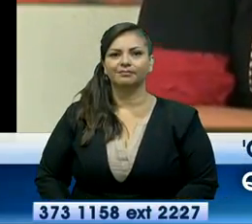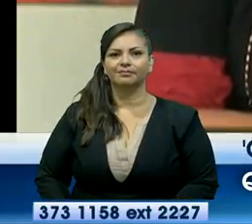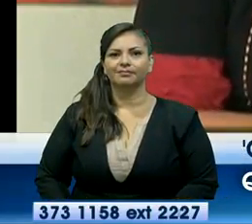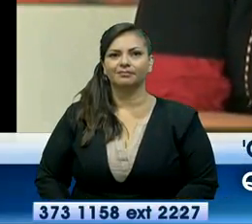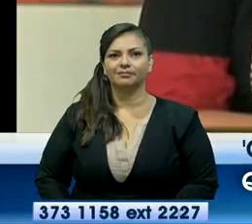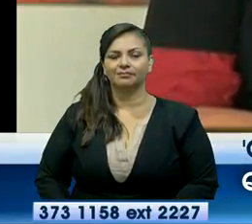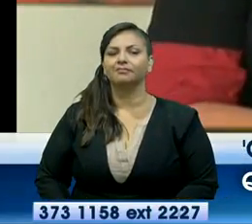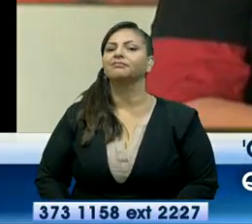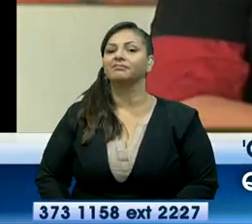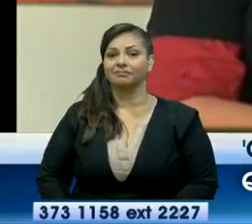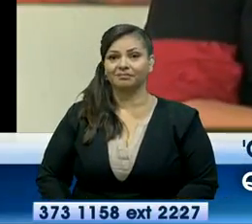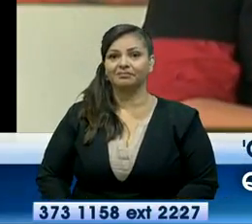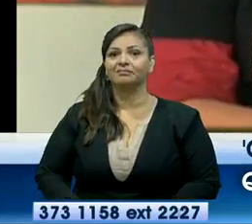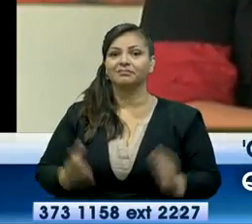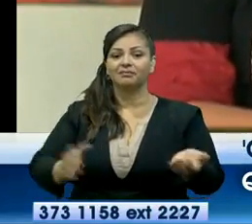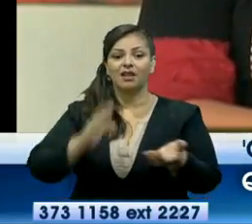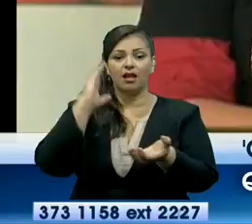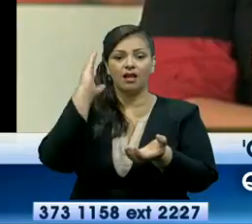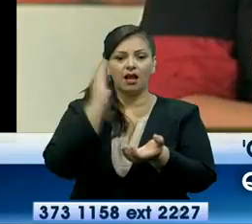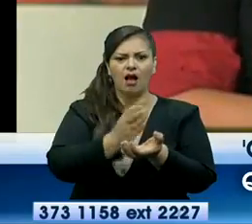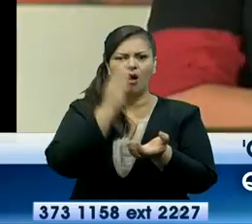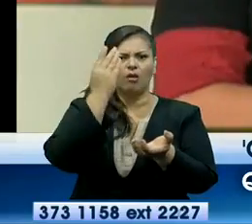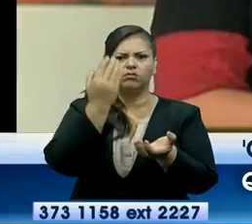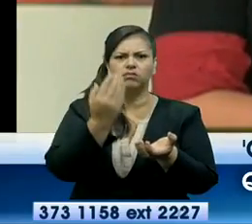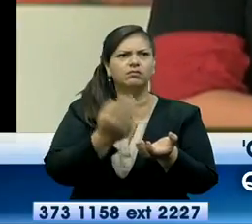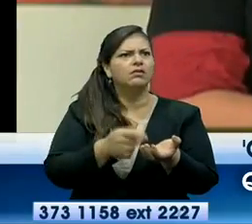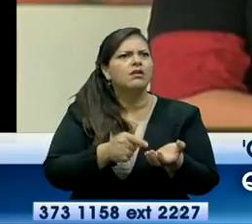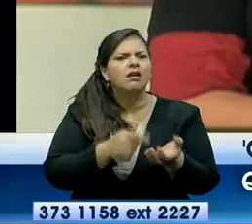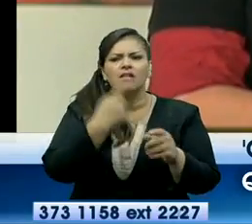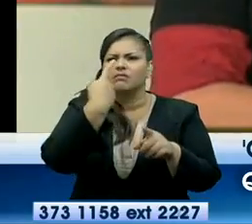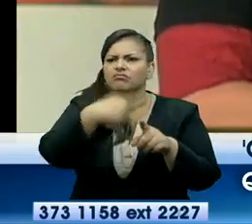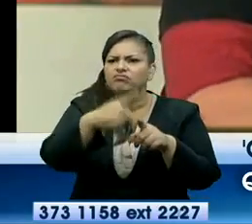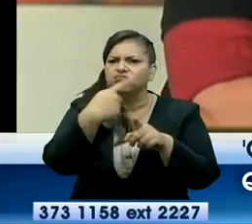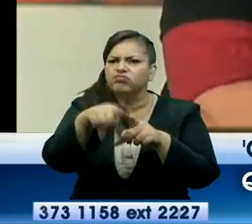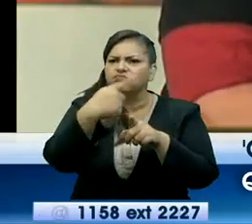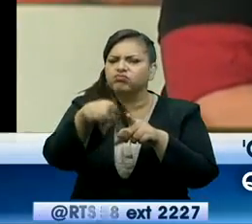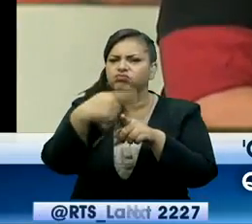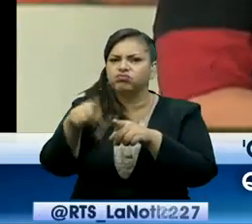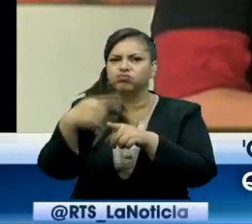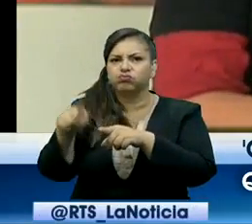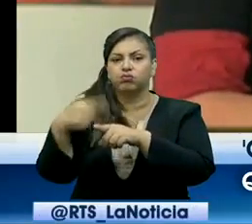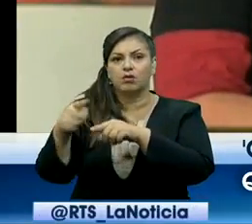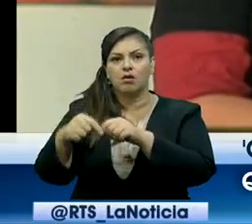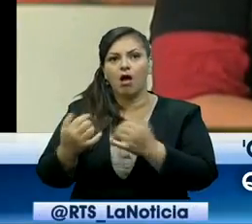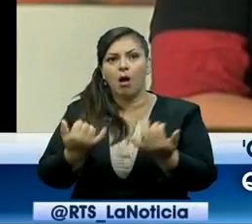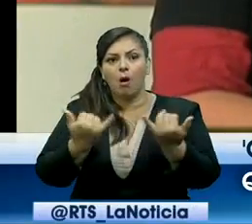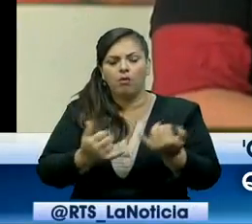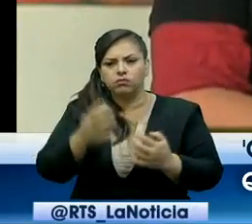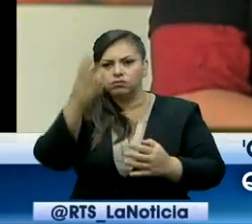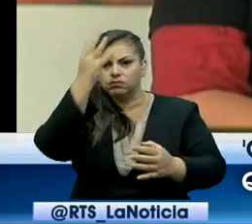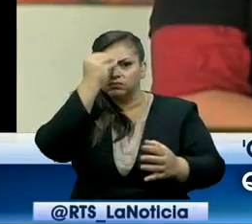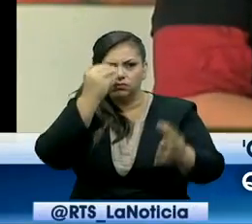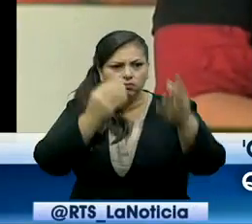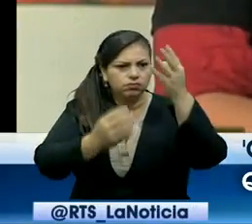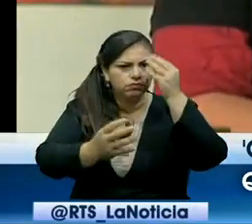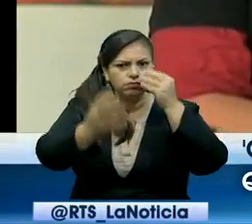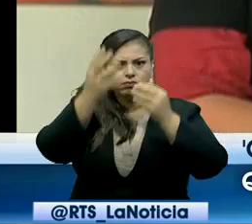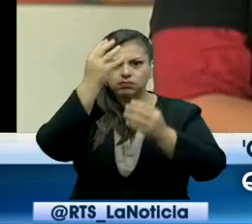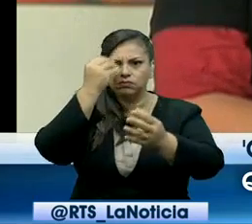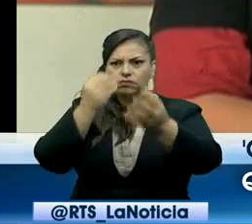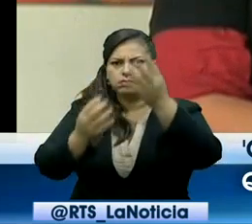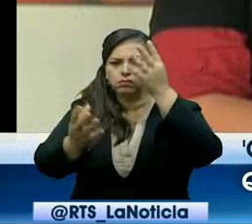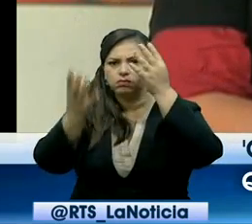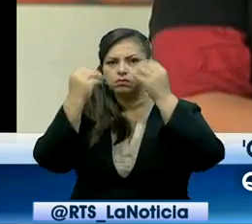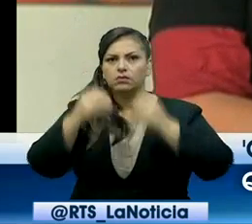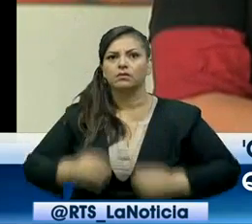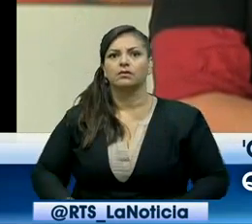propia de familia de origen que me llevó a también a conocer un poco de cerca algunas